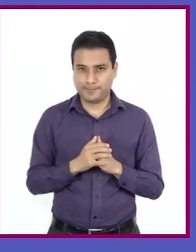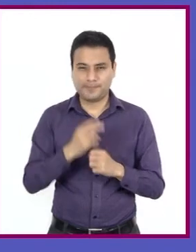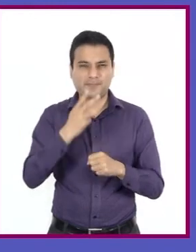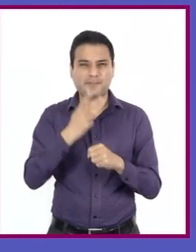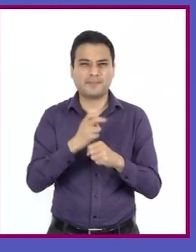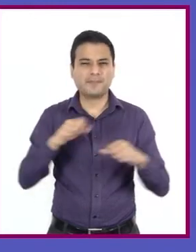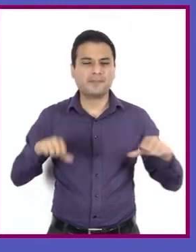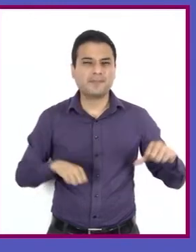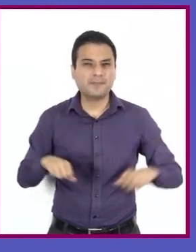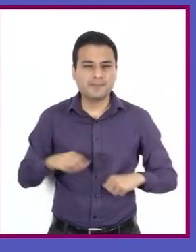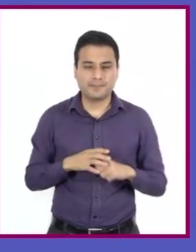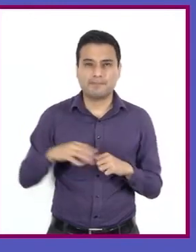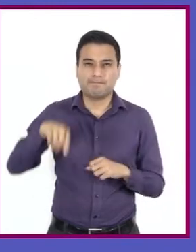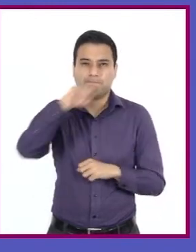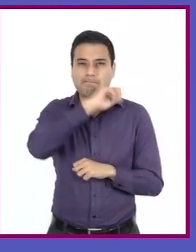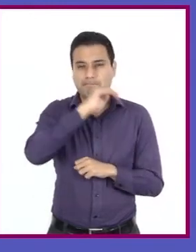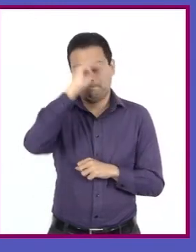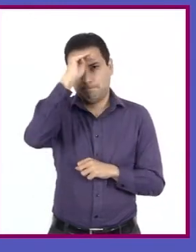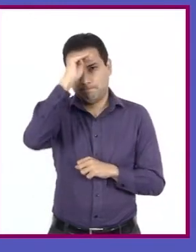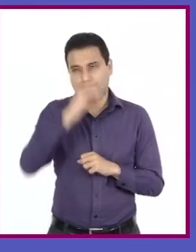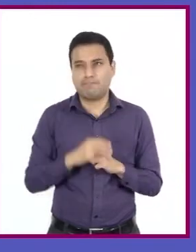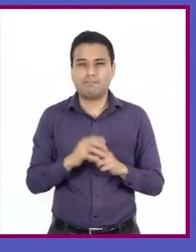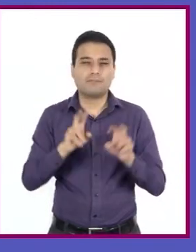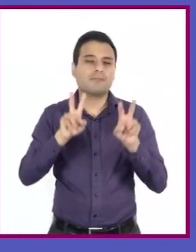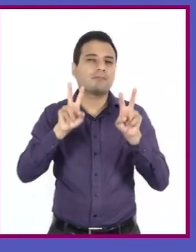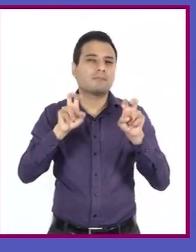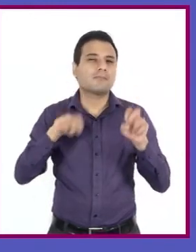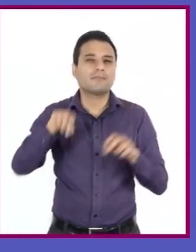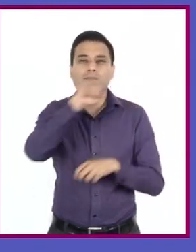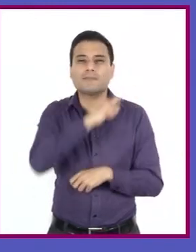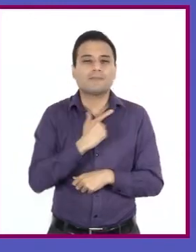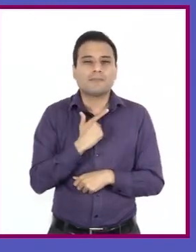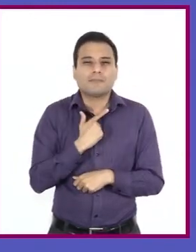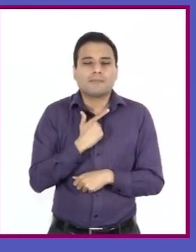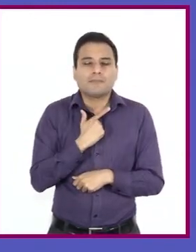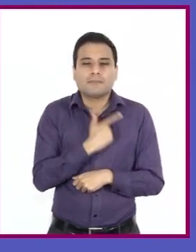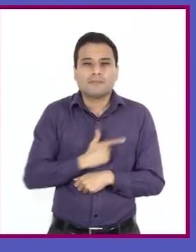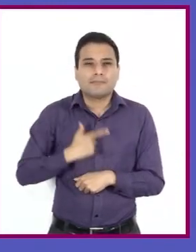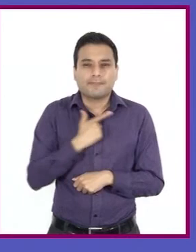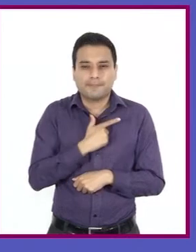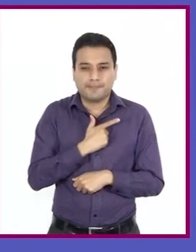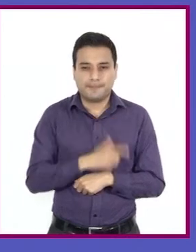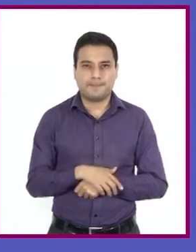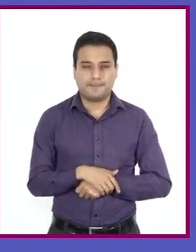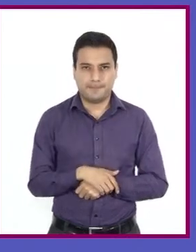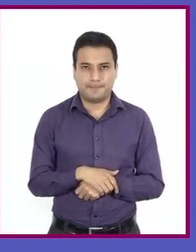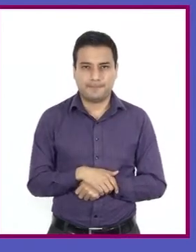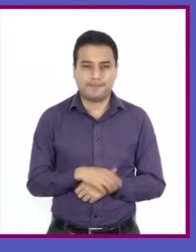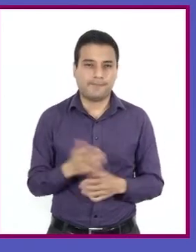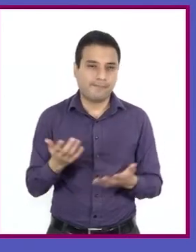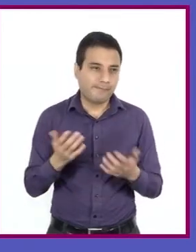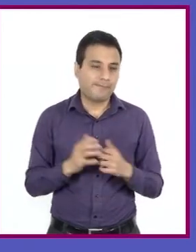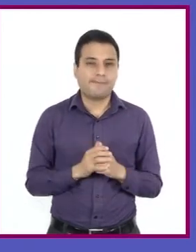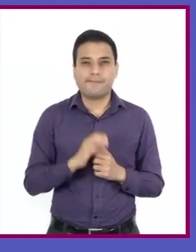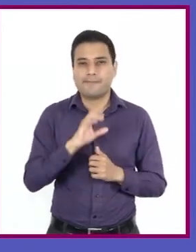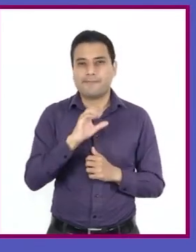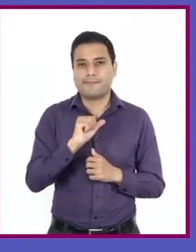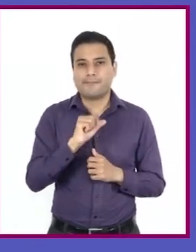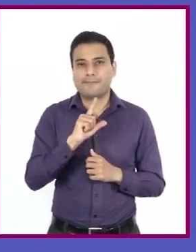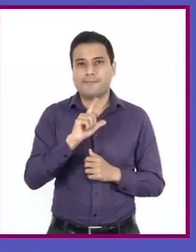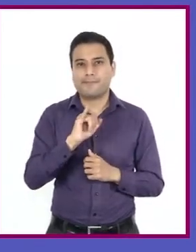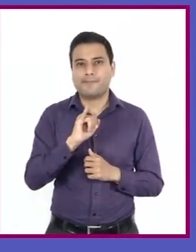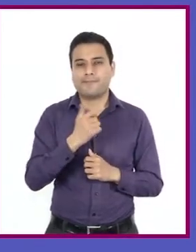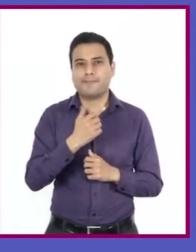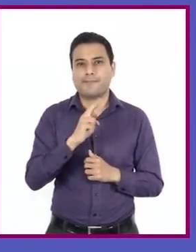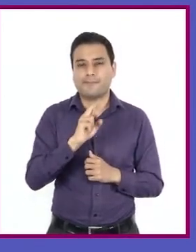que piensen en algo que sea especial para ustedes y de lo que quisieran hablar en su poema gráfico. Puede ser un caligrama, un haiku o